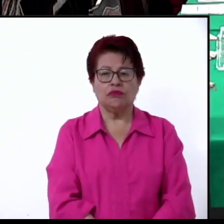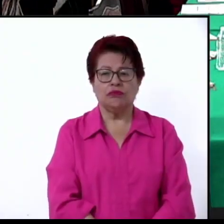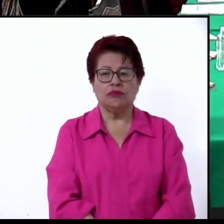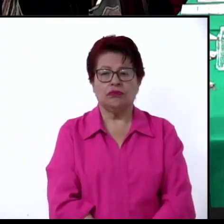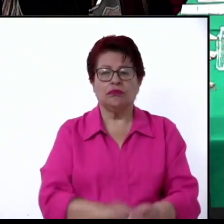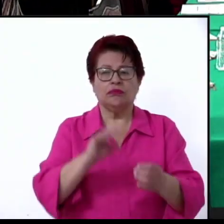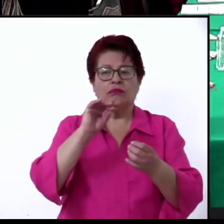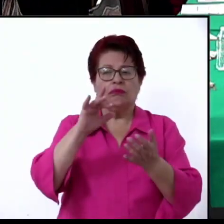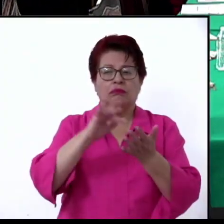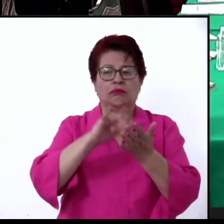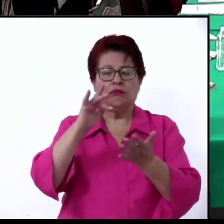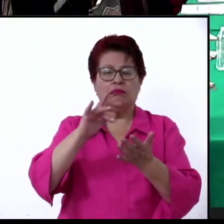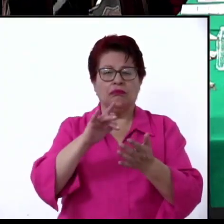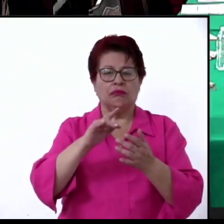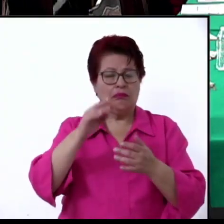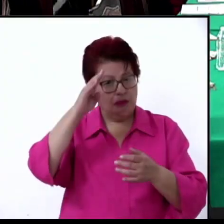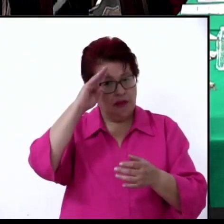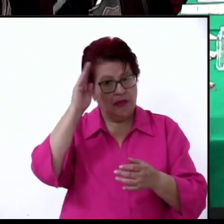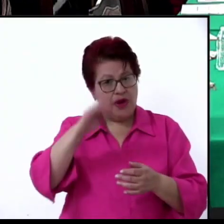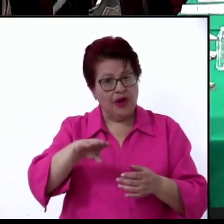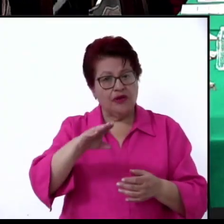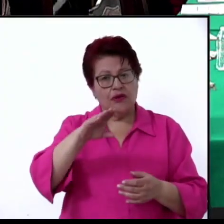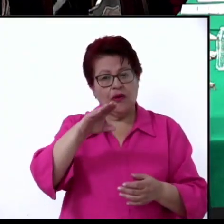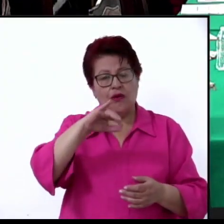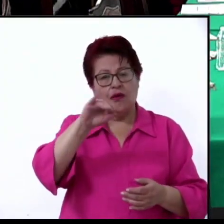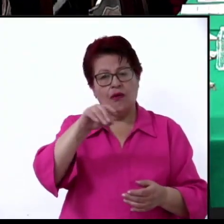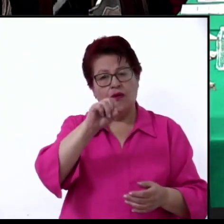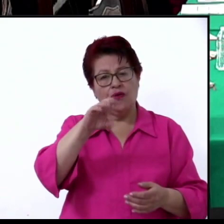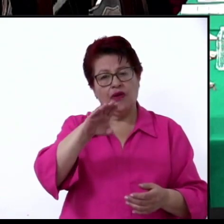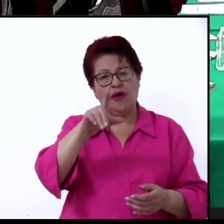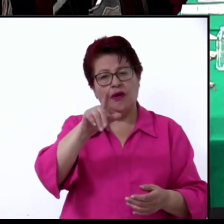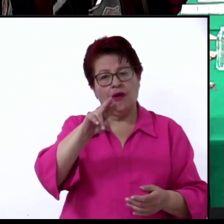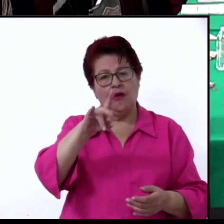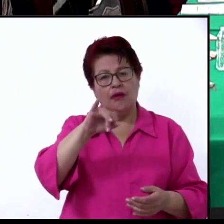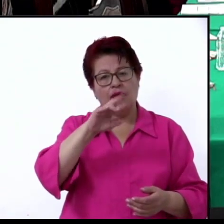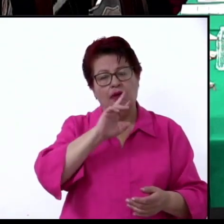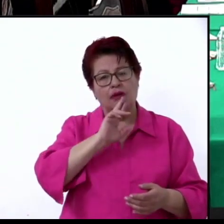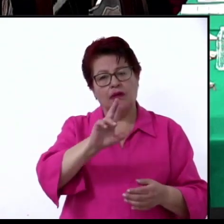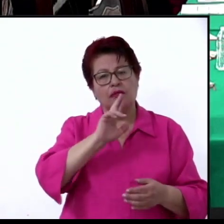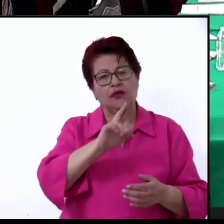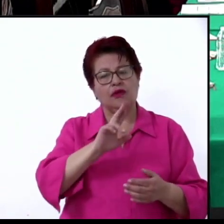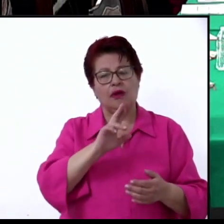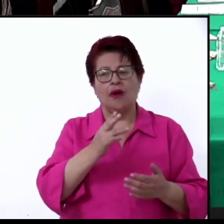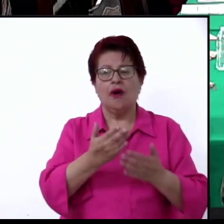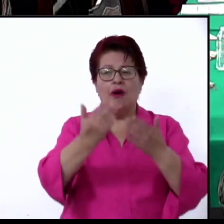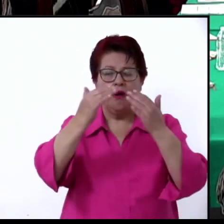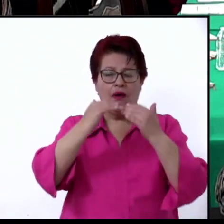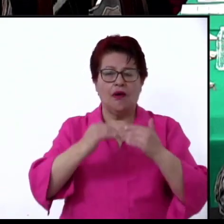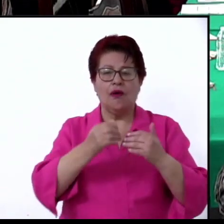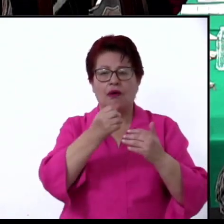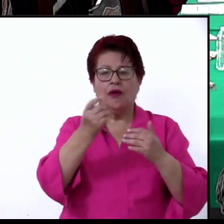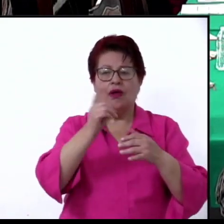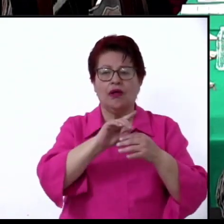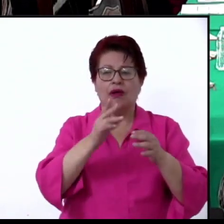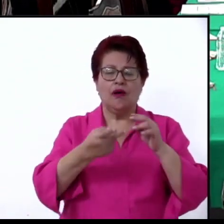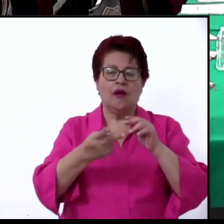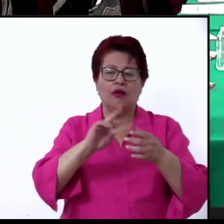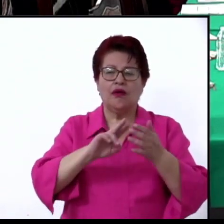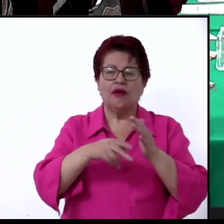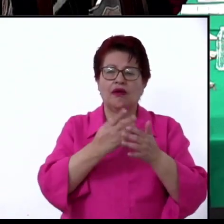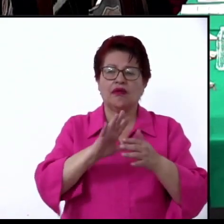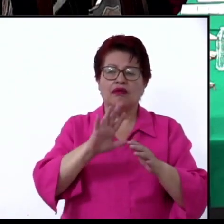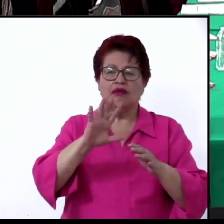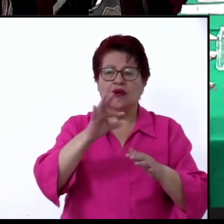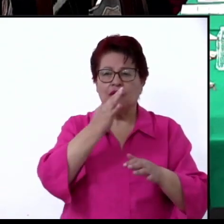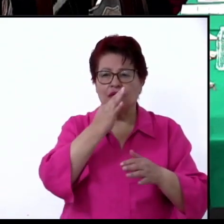Muchas gracias, maestro José Luis, por sus respuestas. El siguiente punto del orden del día es la réplica hasta por